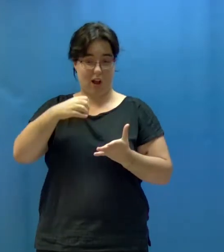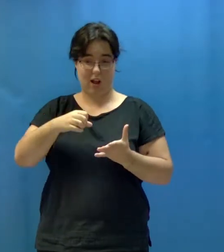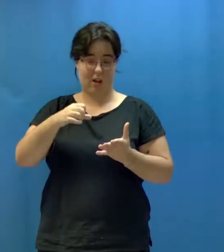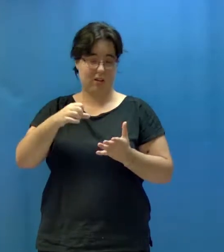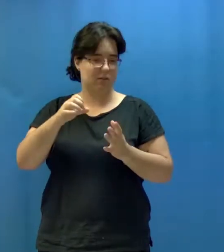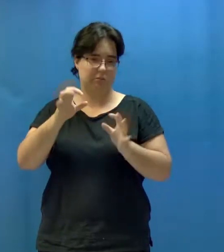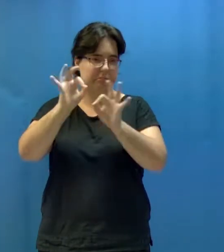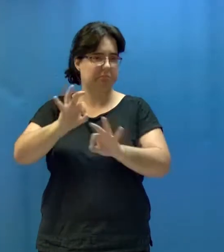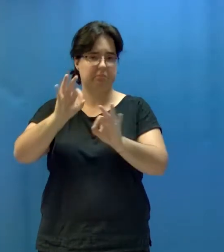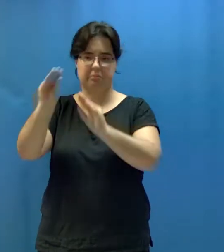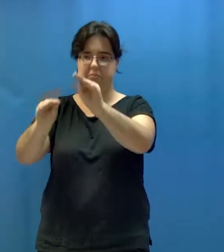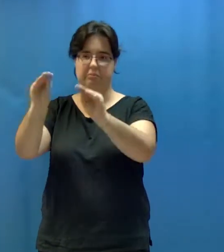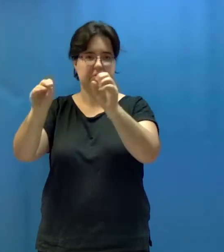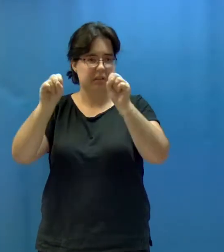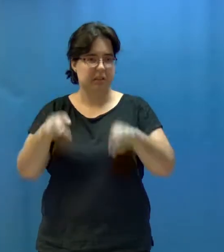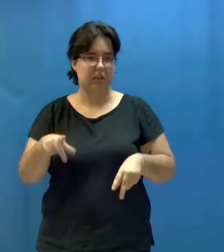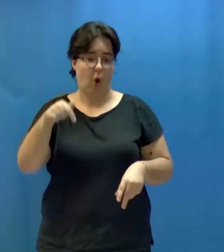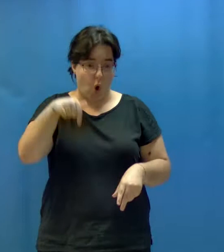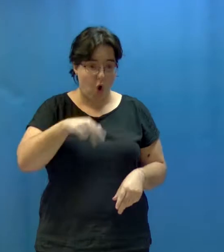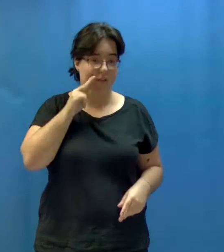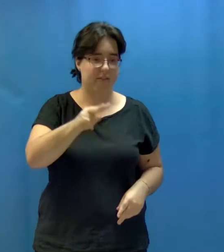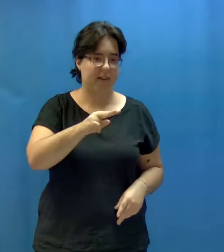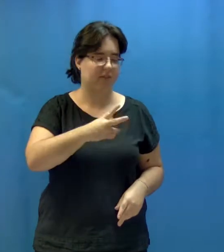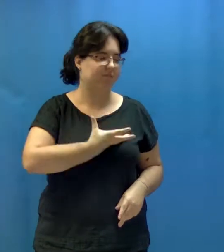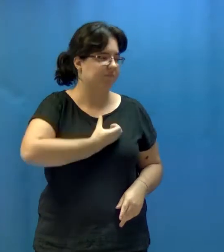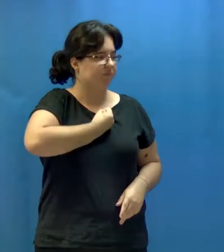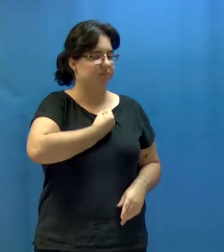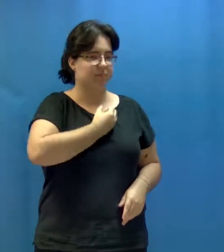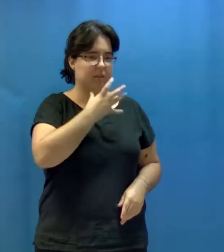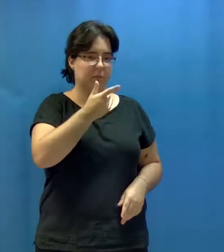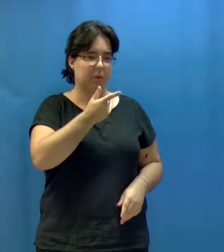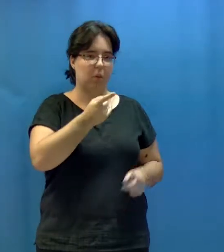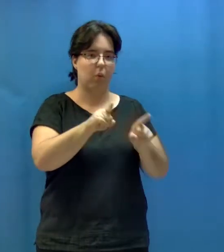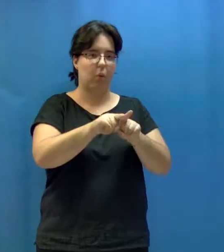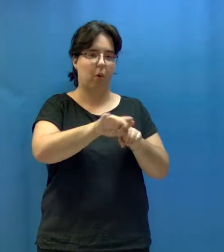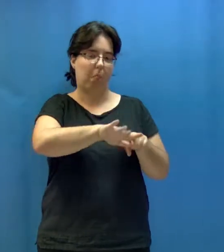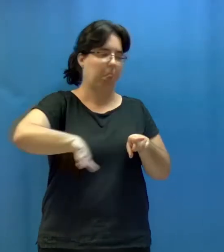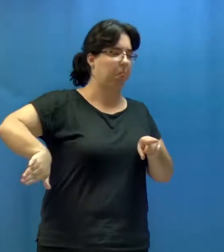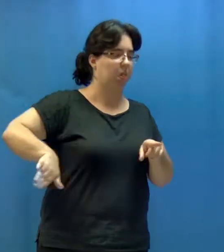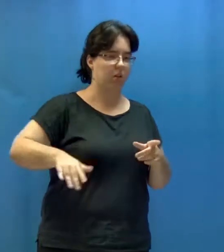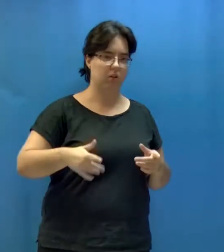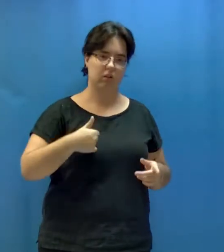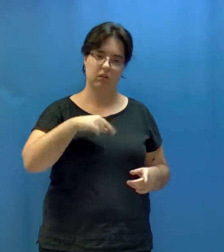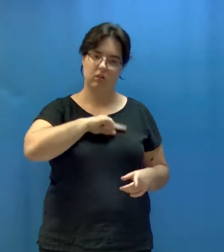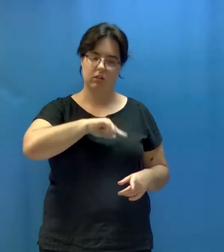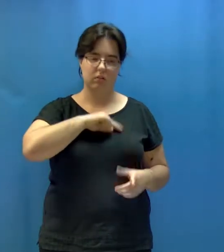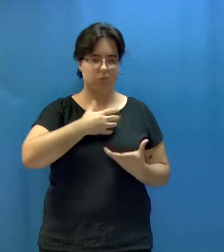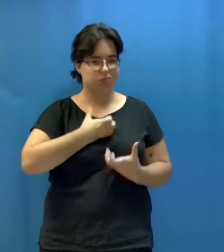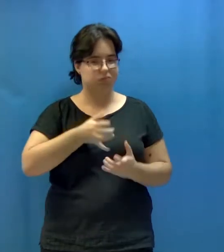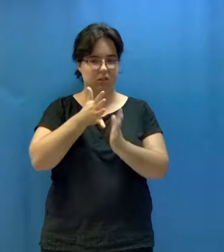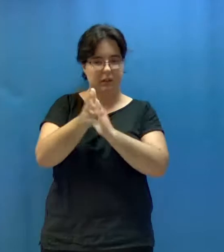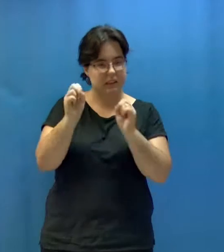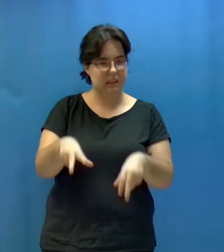hoy entristecidos cómo se les arrincona sin darles ninguna explicación. Y sabemos que ustedes, porque lo ha